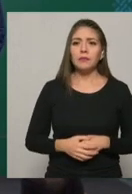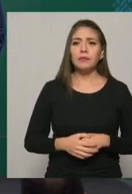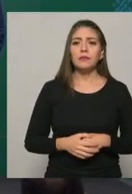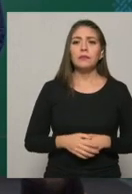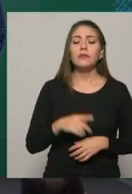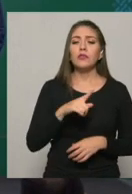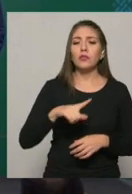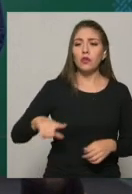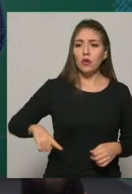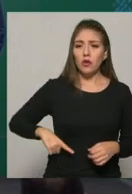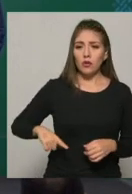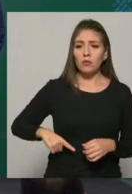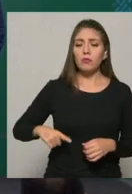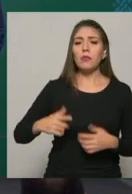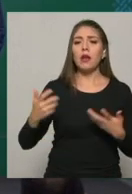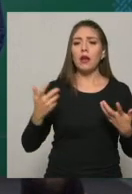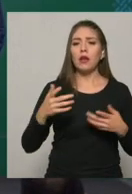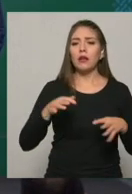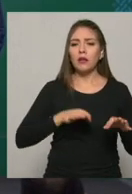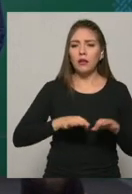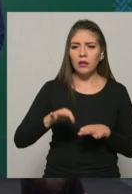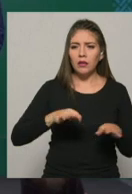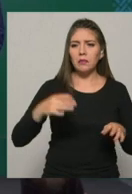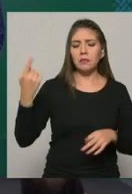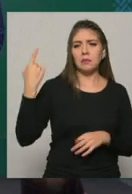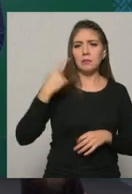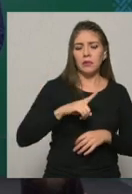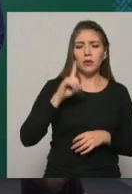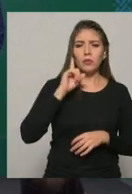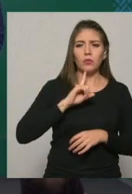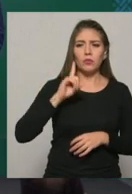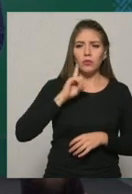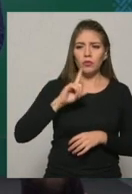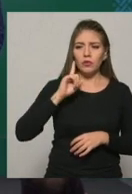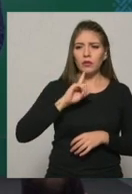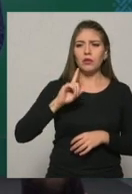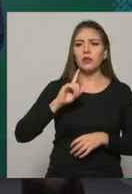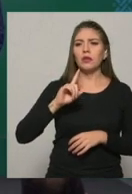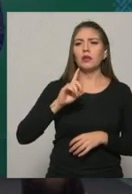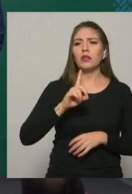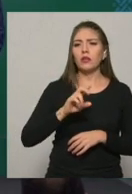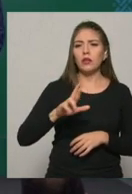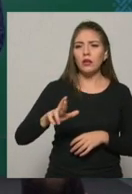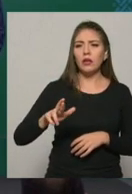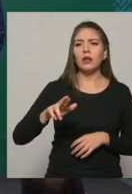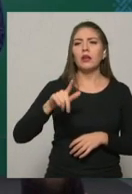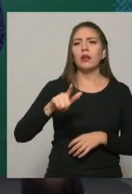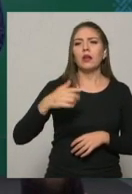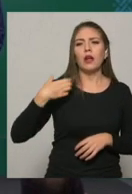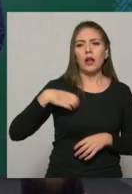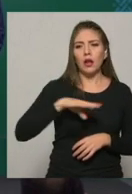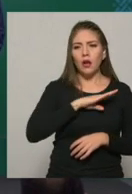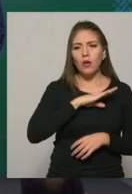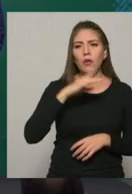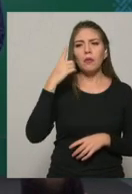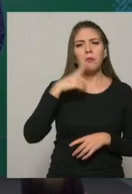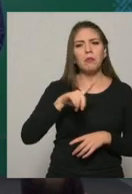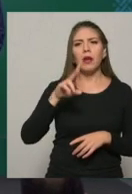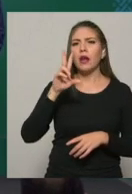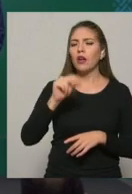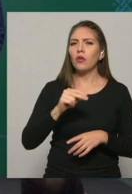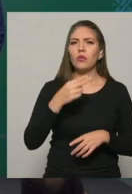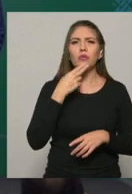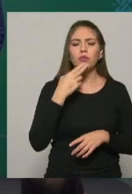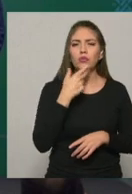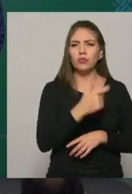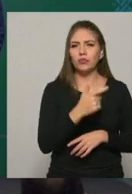estamos trabajando por instrucción de la doctora Claudia Sheinbaum para prevenir el uso de armas de fuego en las